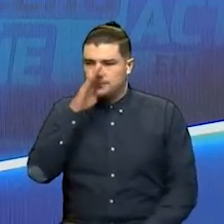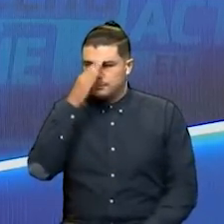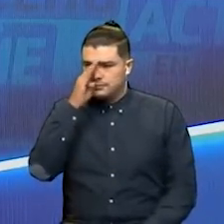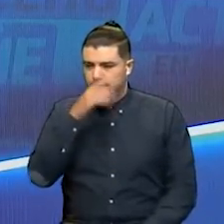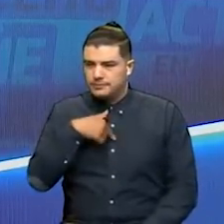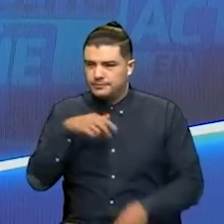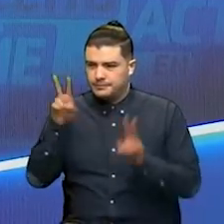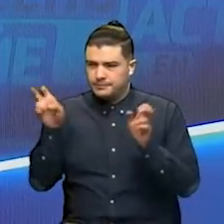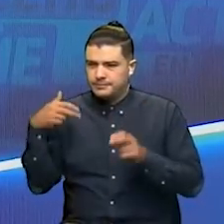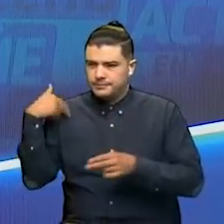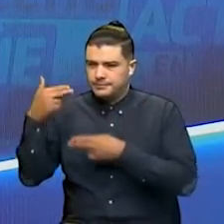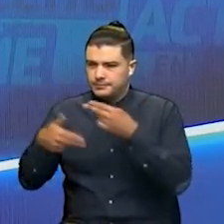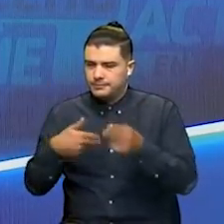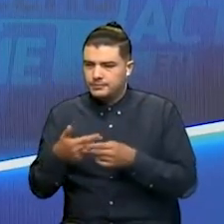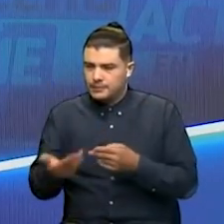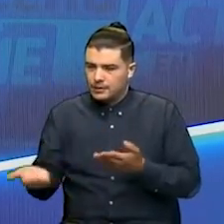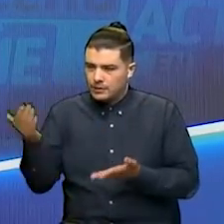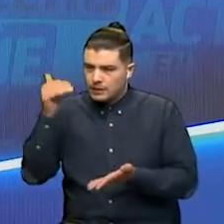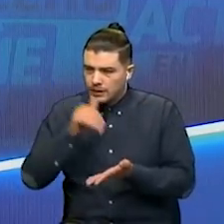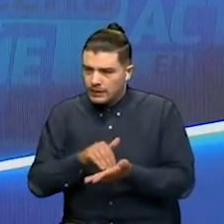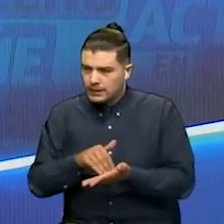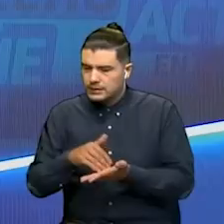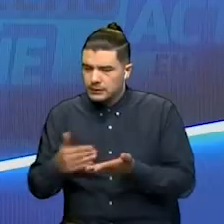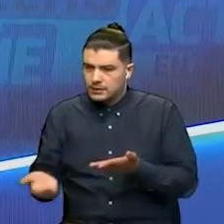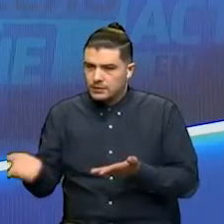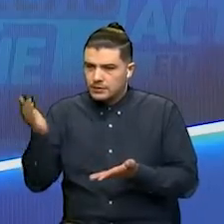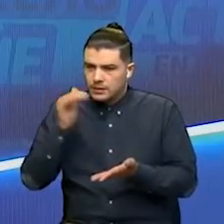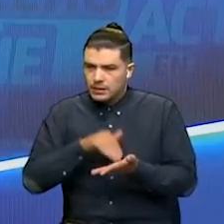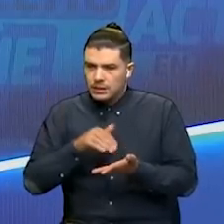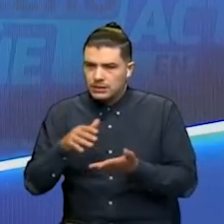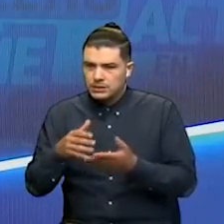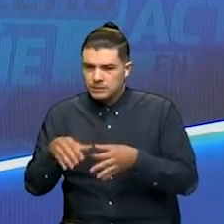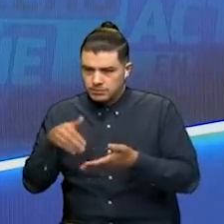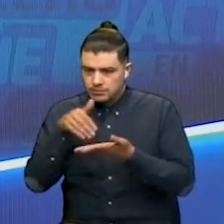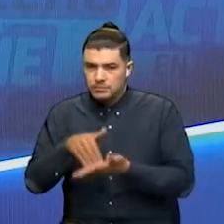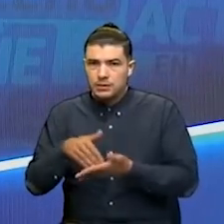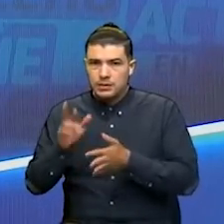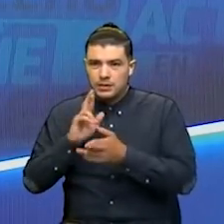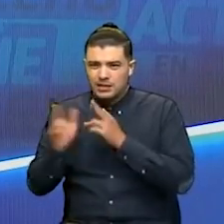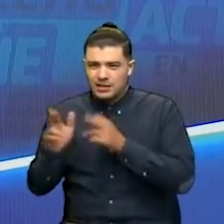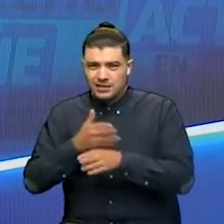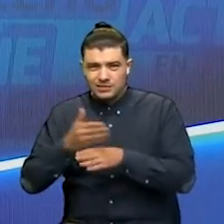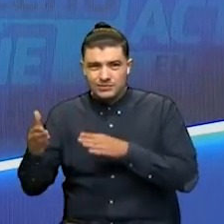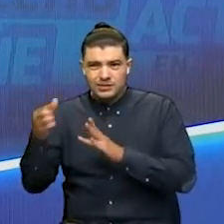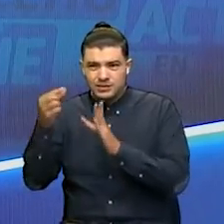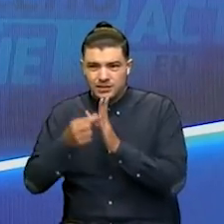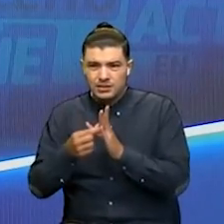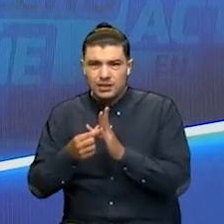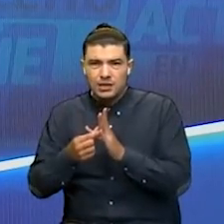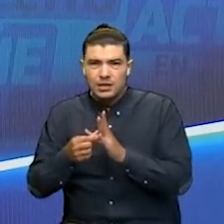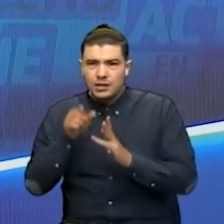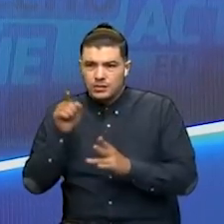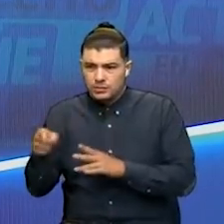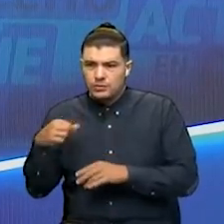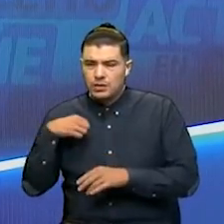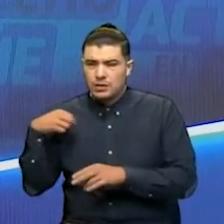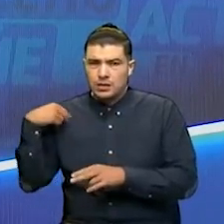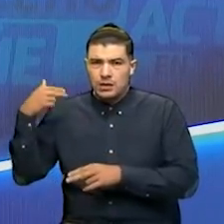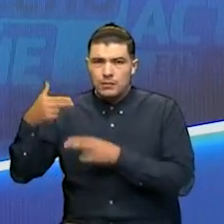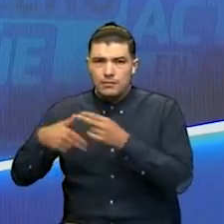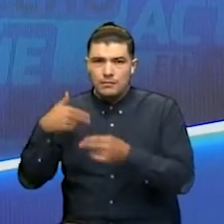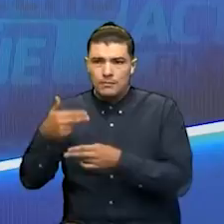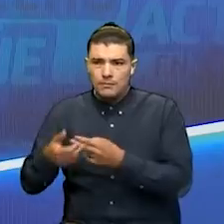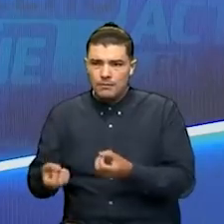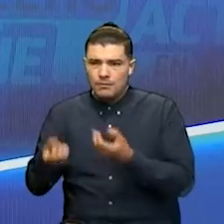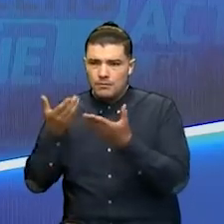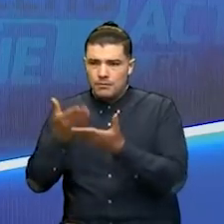Si nuevamente se establece una relación después de un matrimonio, hay una herencia que le fue